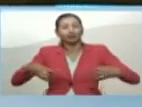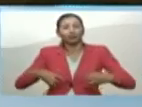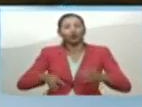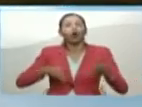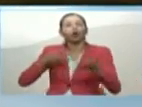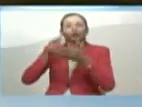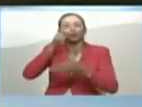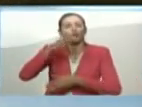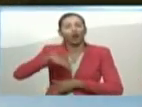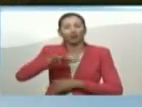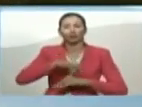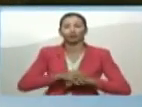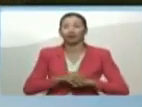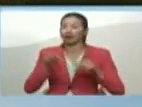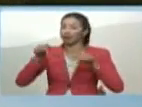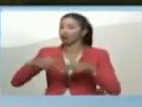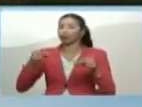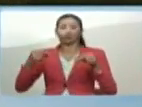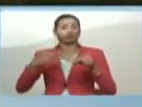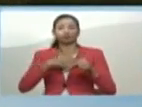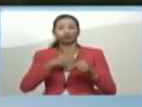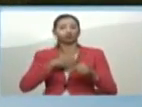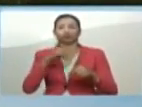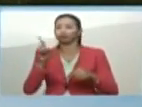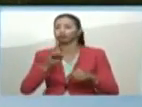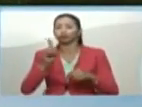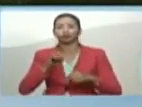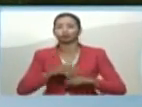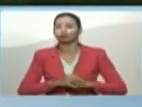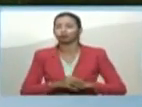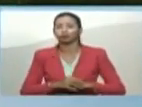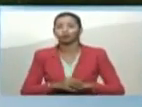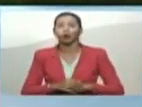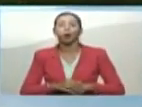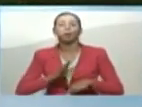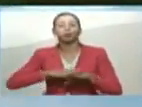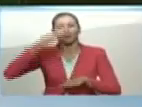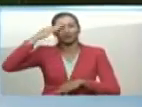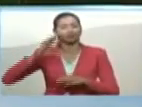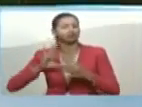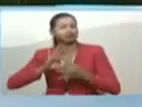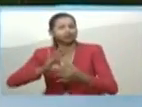Aquí no pudieron, porque